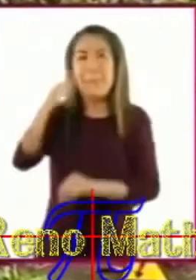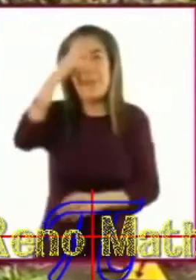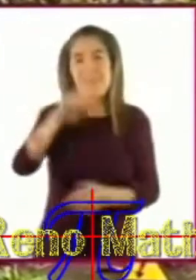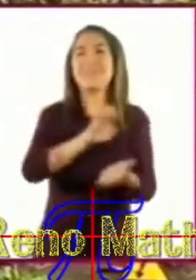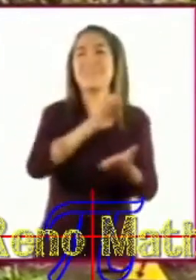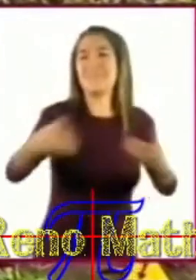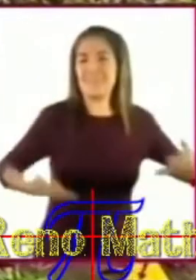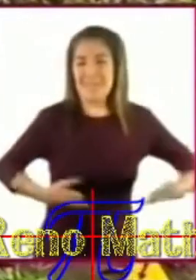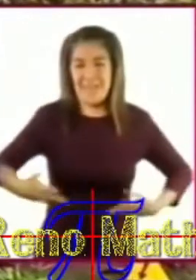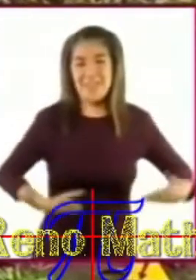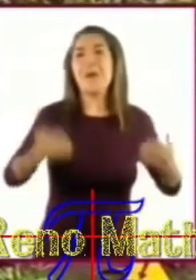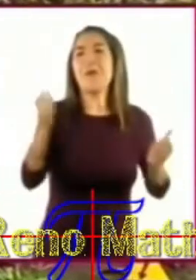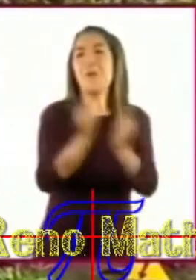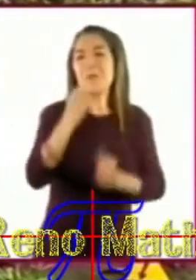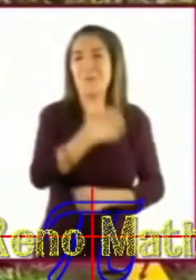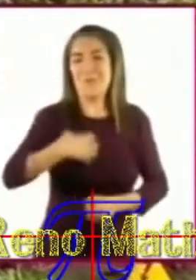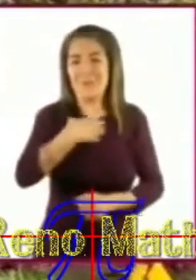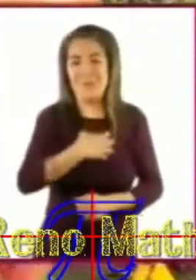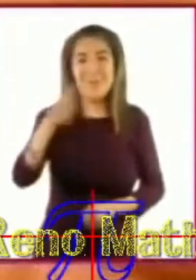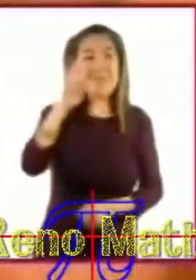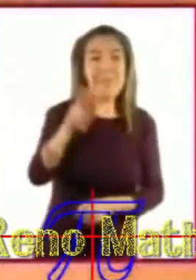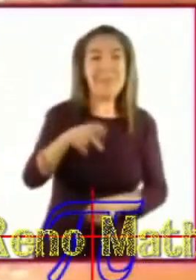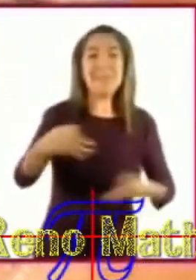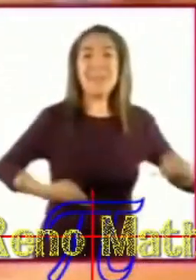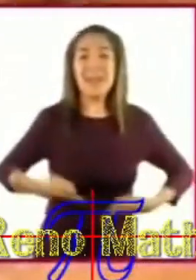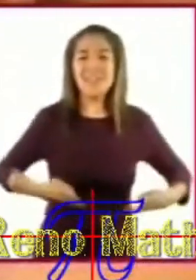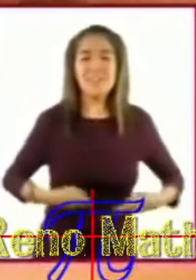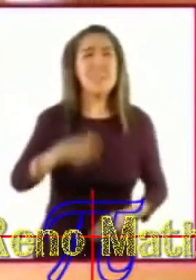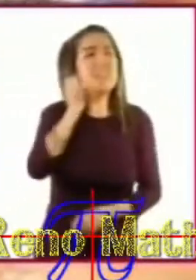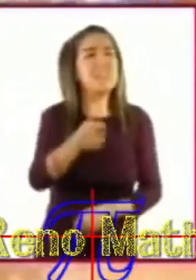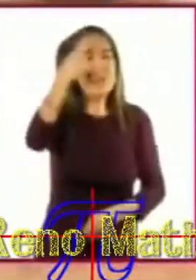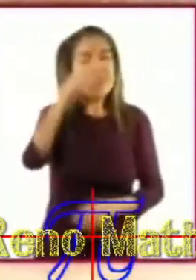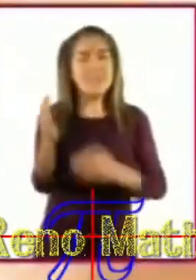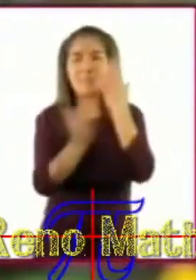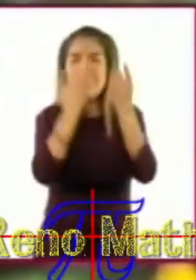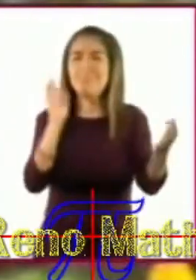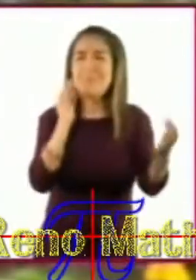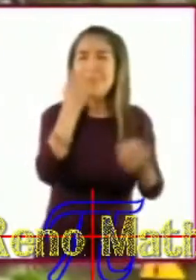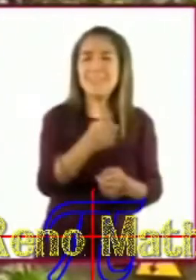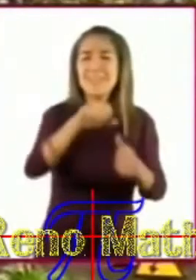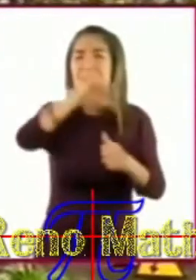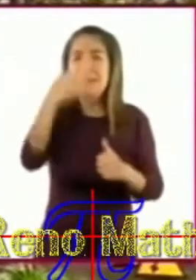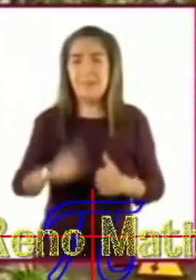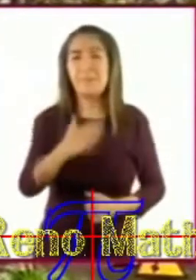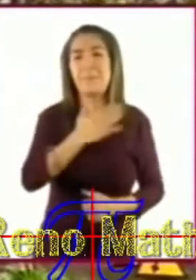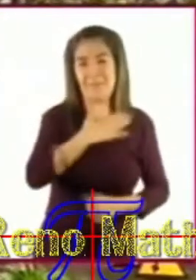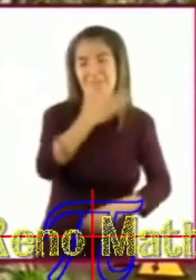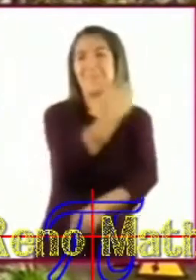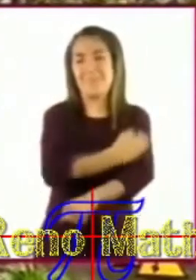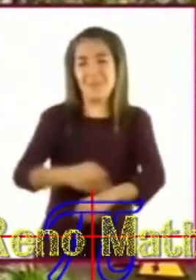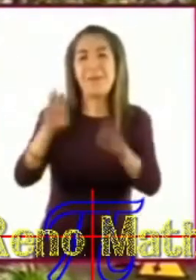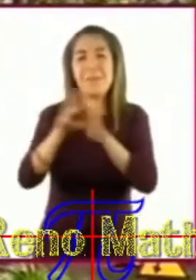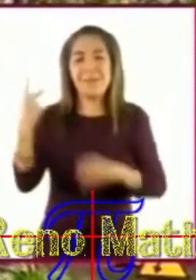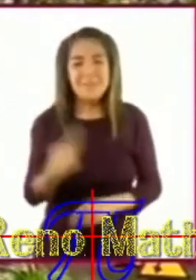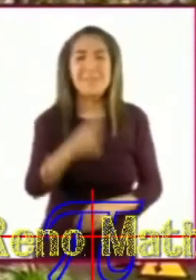humor. Como el Gallinero Teatro. ¿Qué nos motivó a dedicarnos al arte? Mi familia, desde niña me llevaban